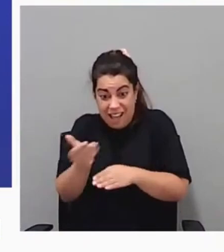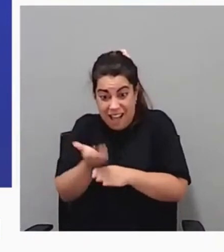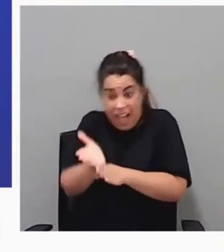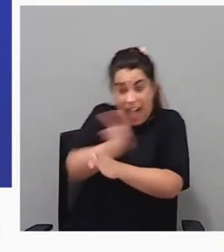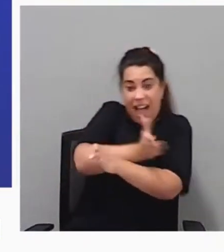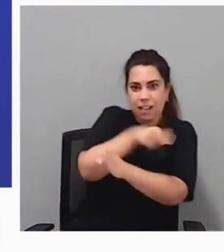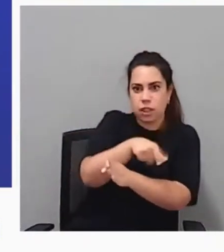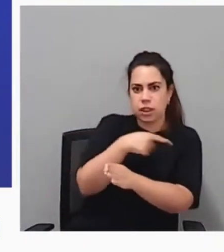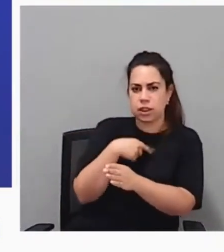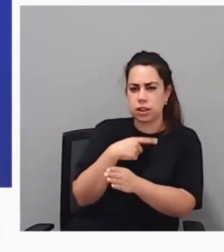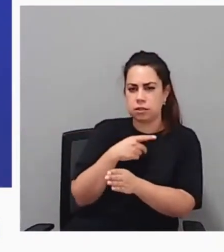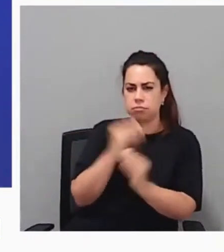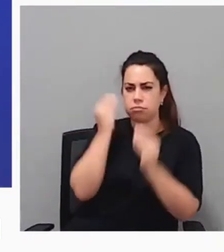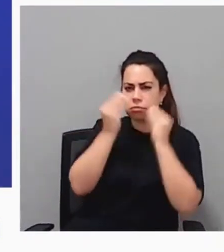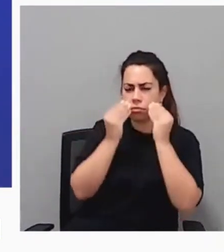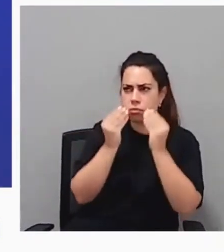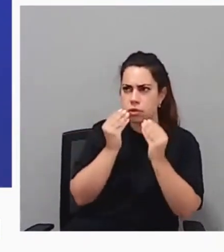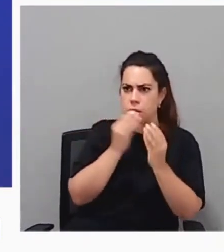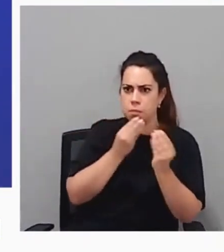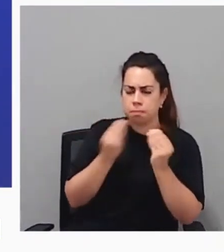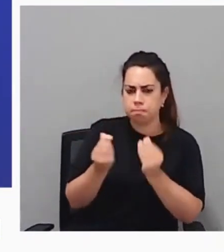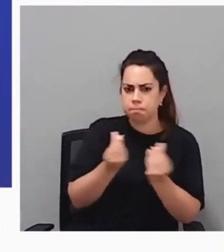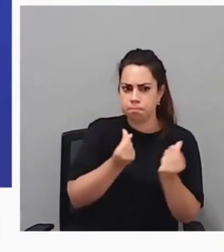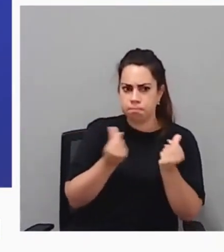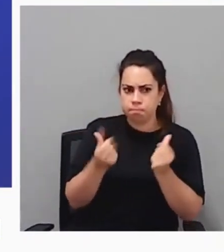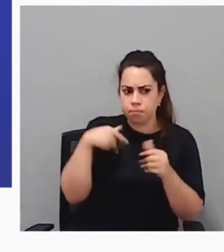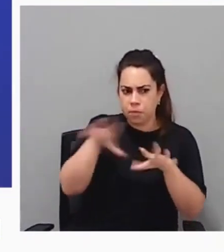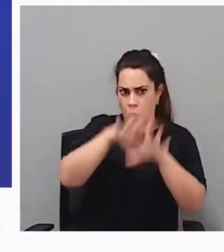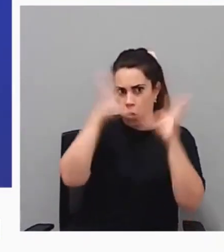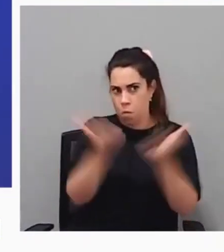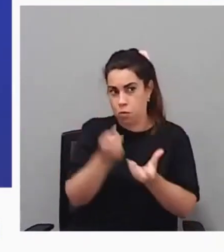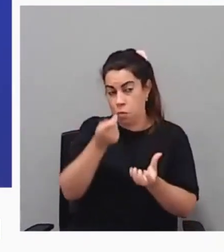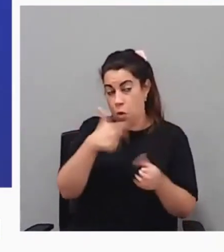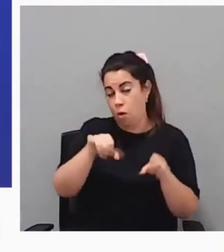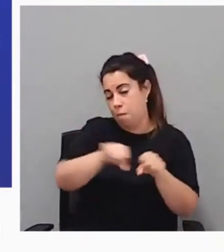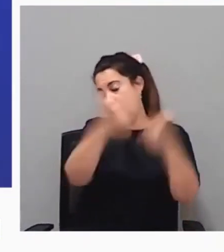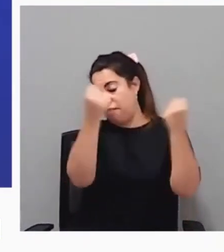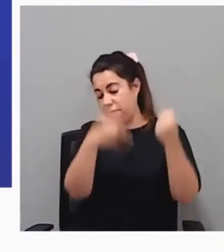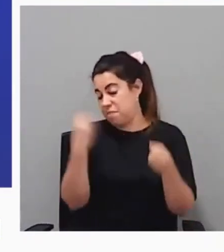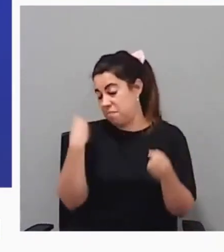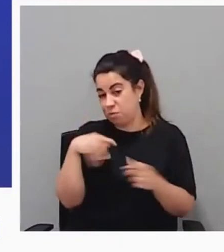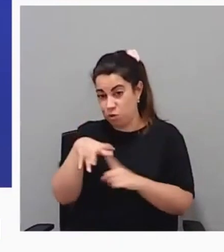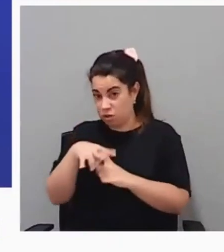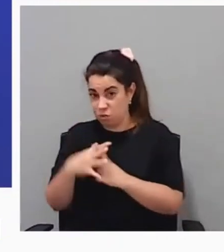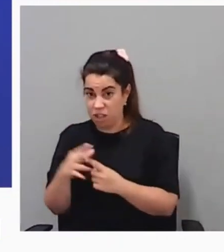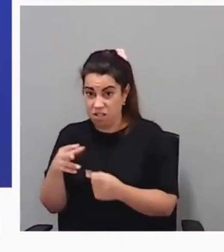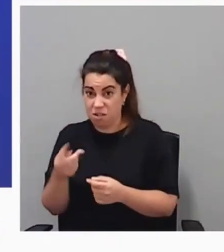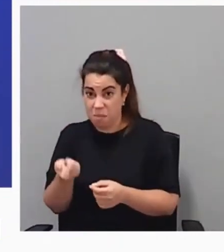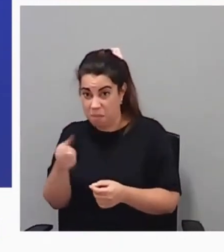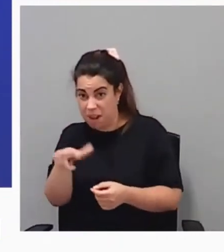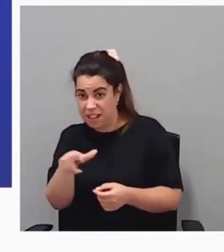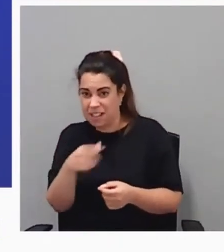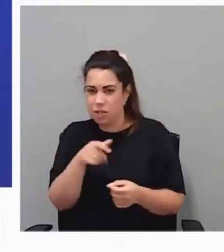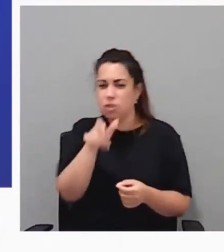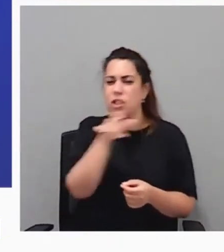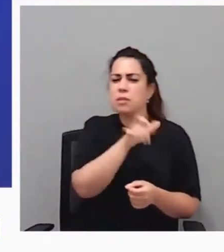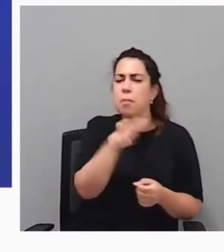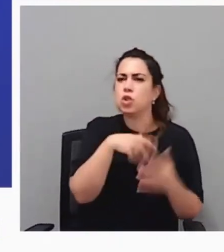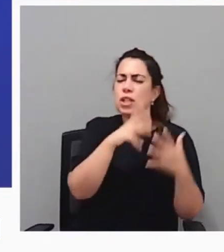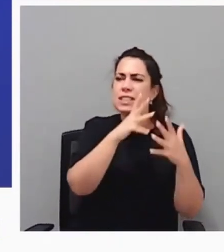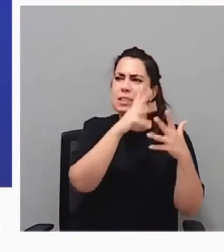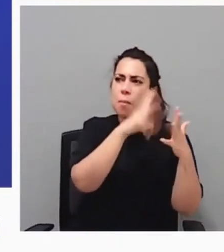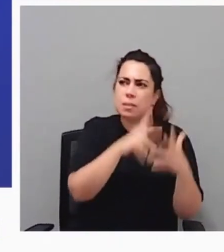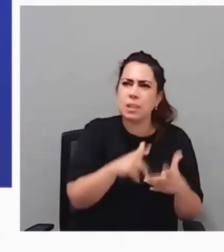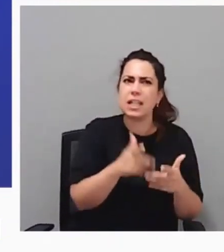mundo está en un estado apocalíptico un poco parecido al que tenemos ahora, que los matemáticos y los físicos empiezan a pensar que la